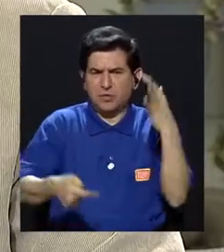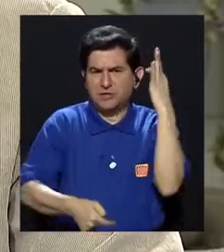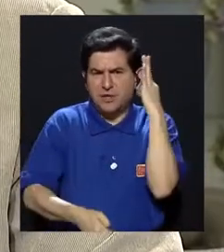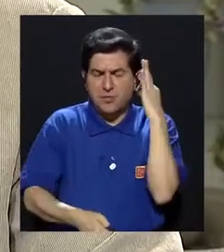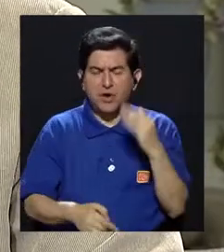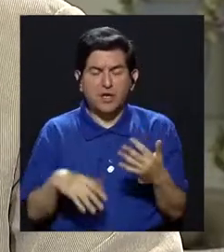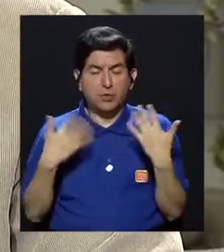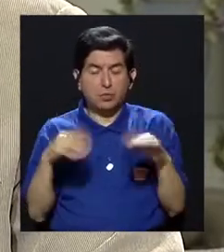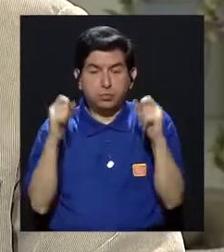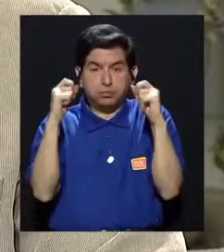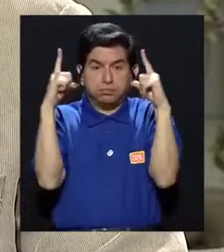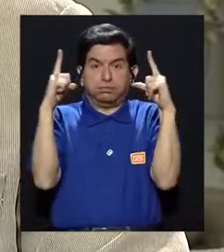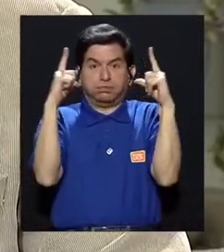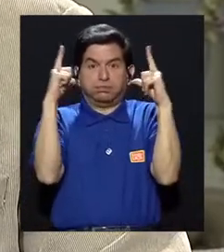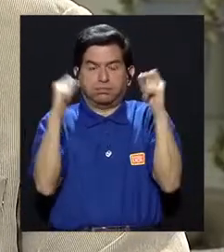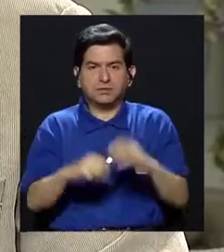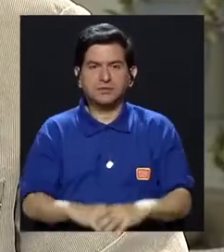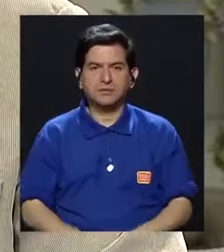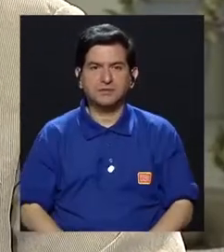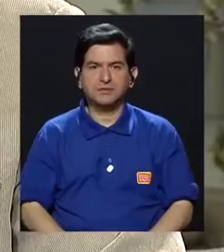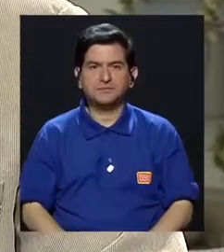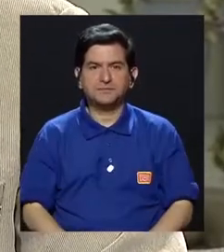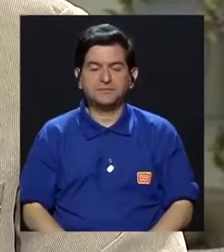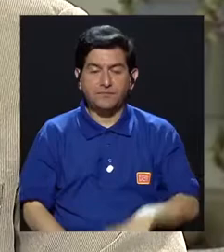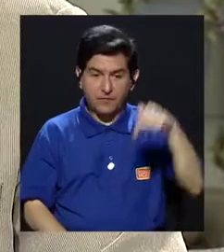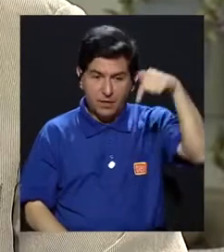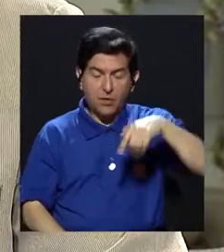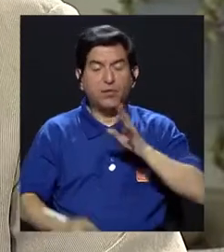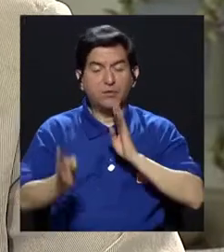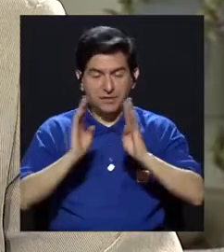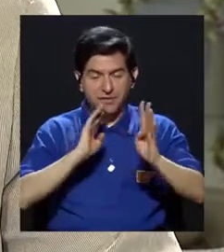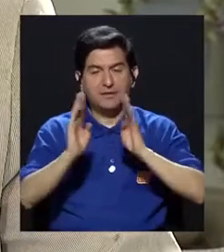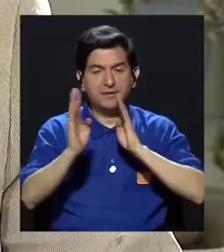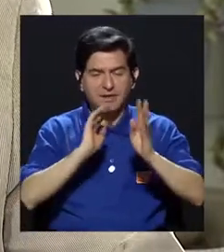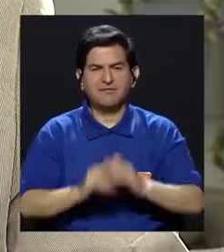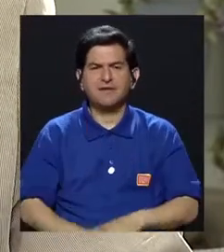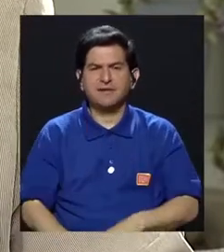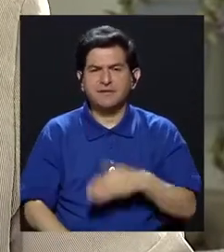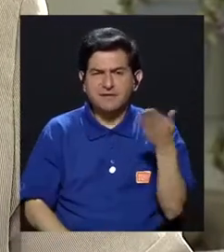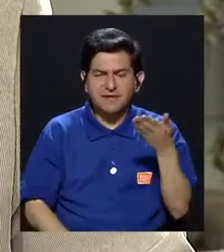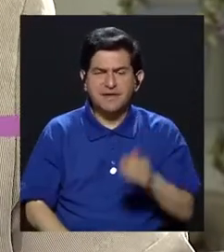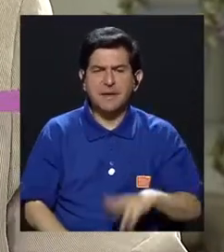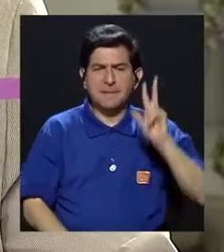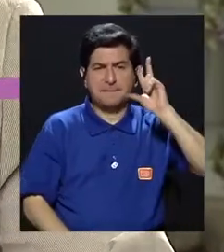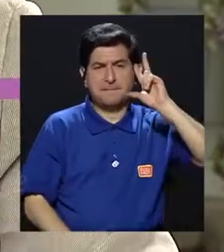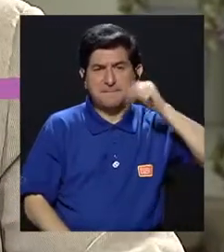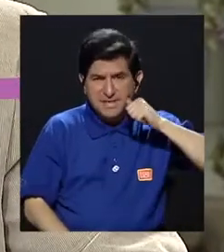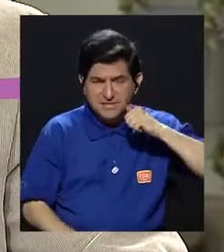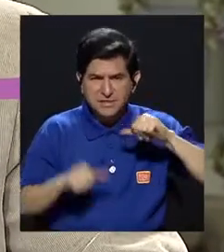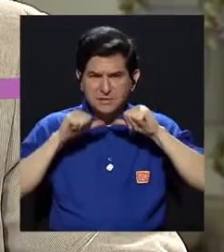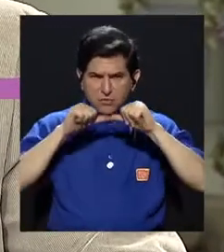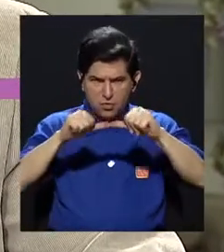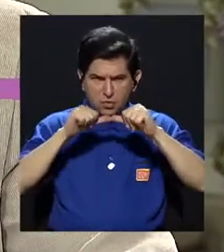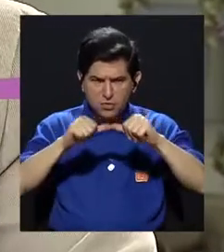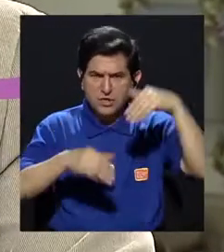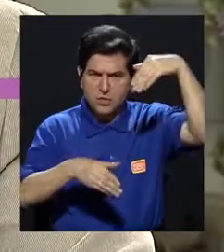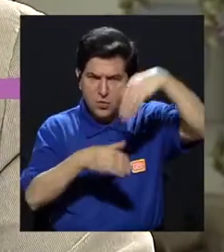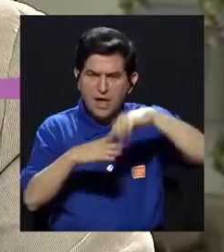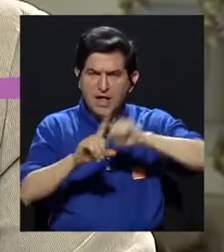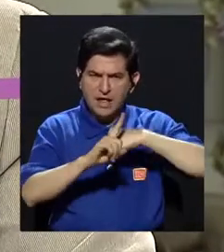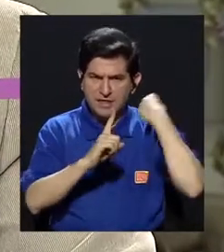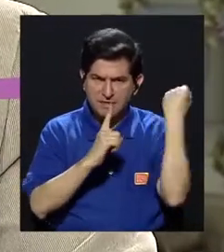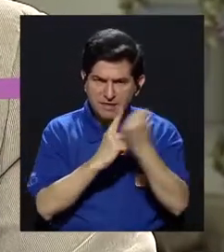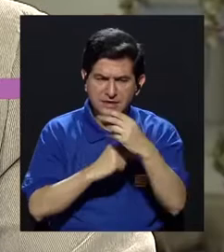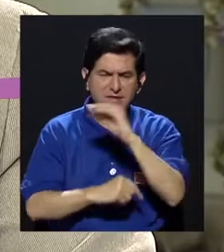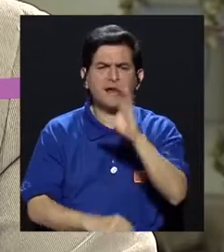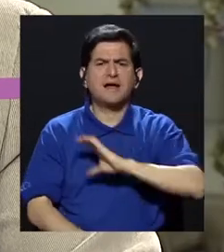de femicidios sumamente alarmantes, ¿verdad? Y es que pues hoy vamos a conversar acerca de si el machismo sigue